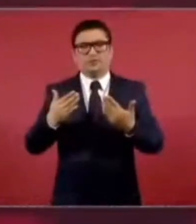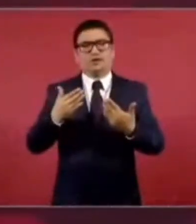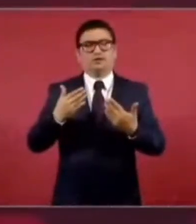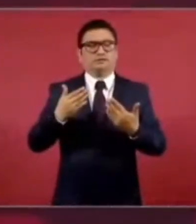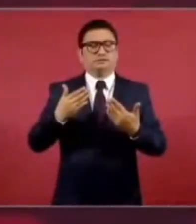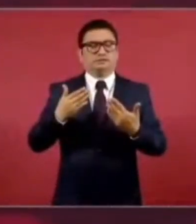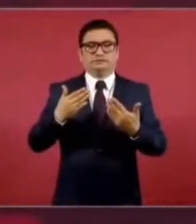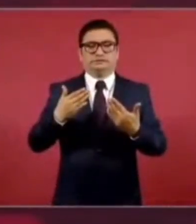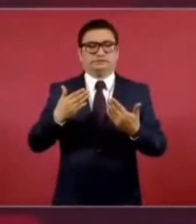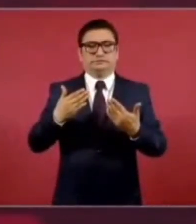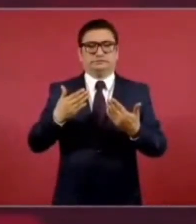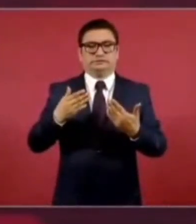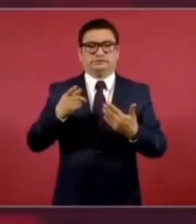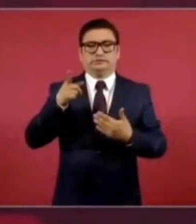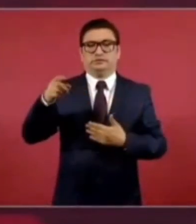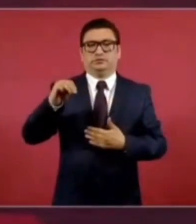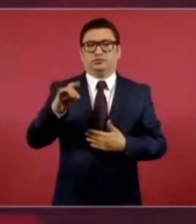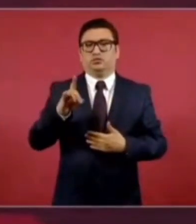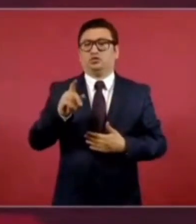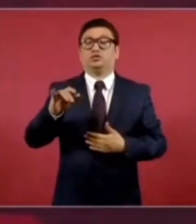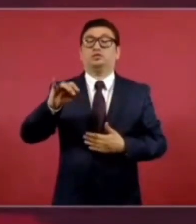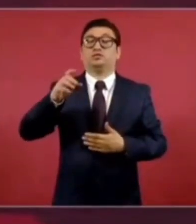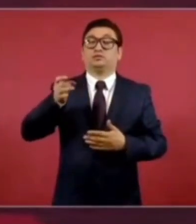a a